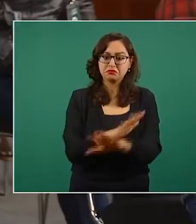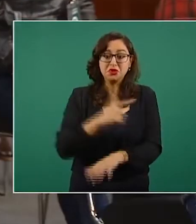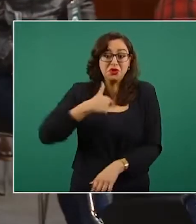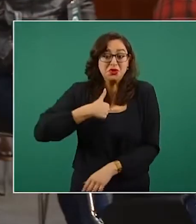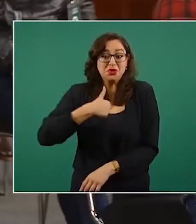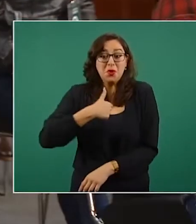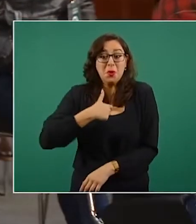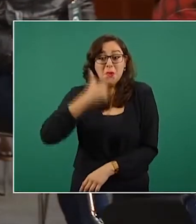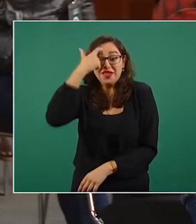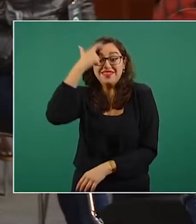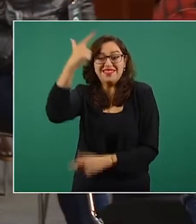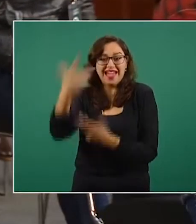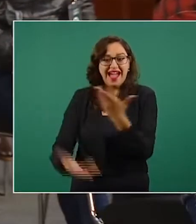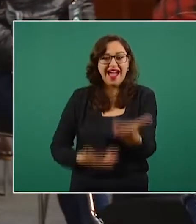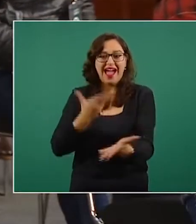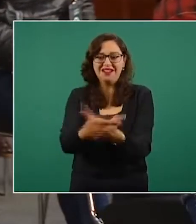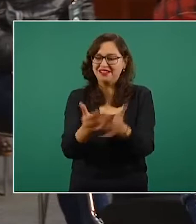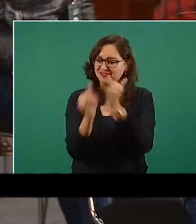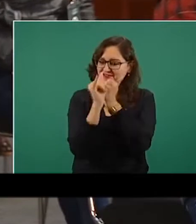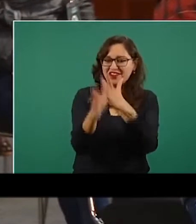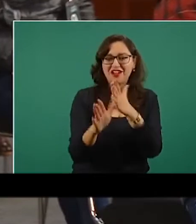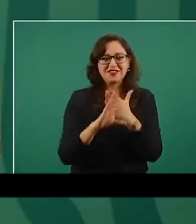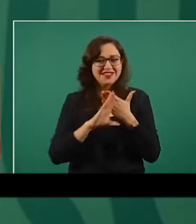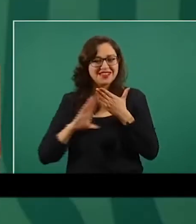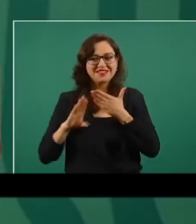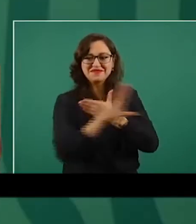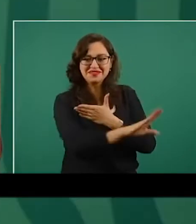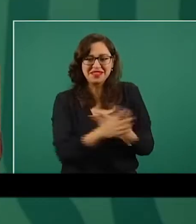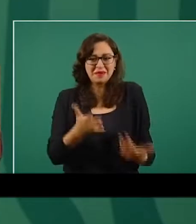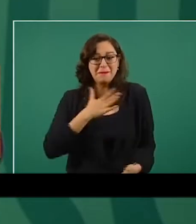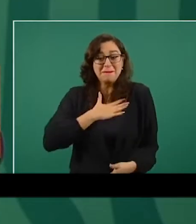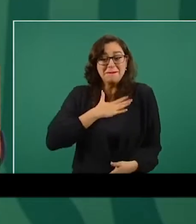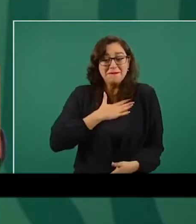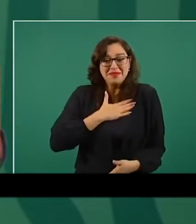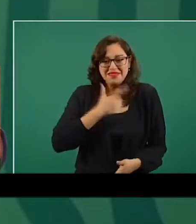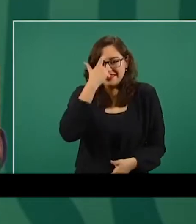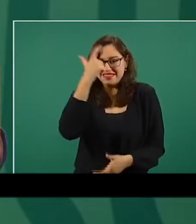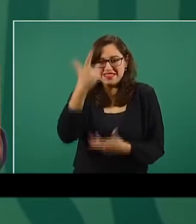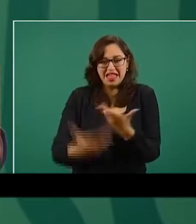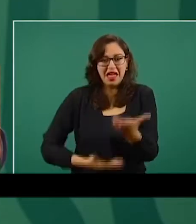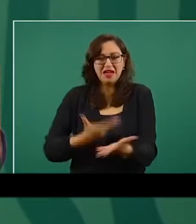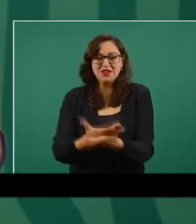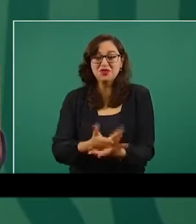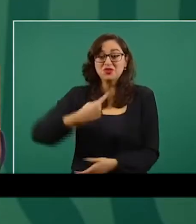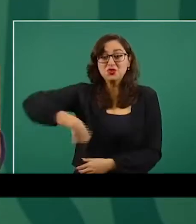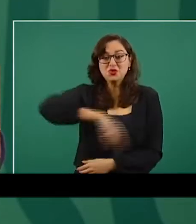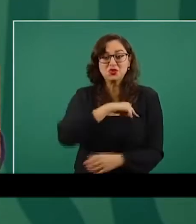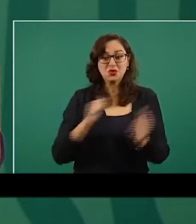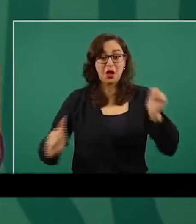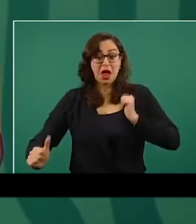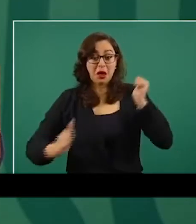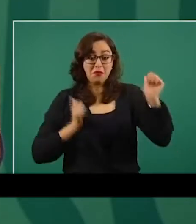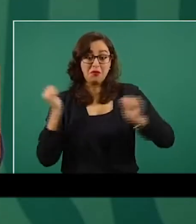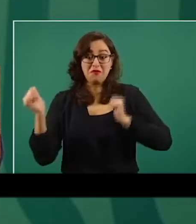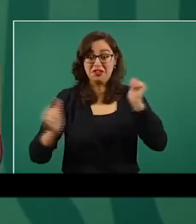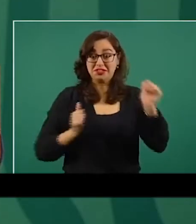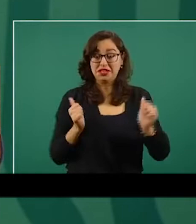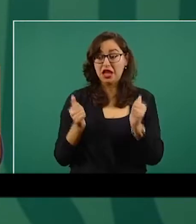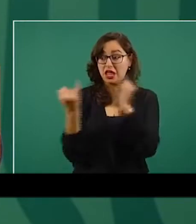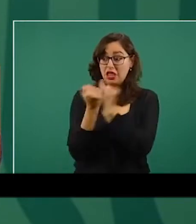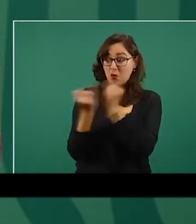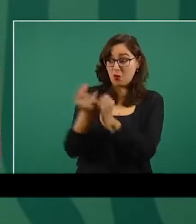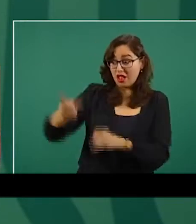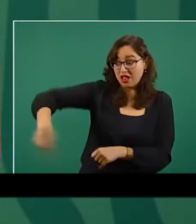Estamos comprometidos con la transparencia y nosotros no traficamos con la necesidad de